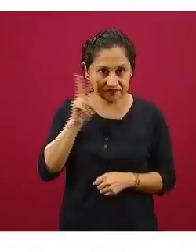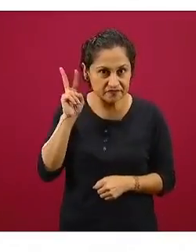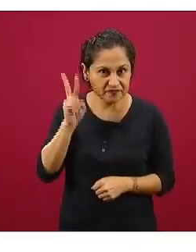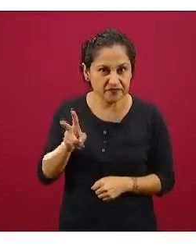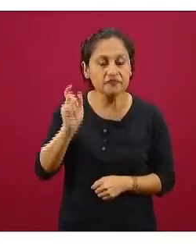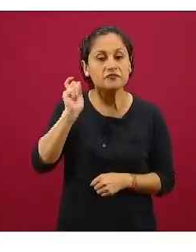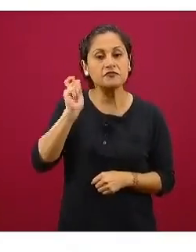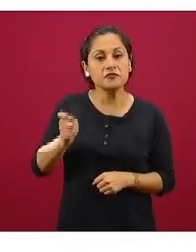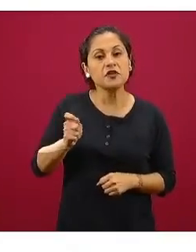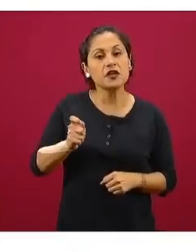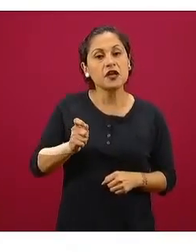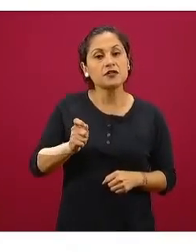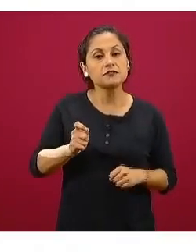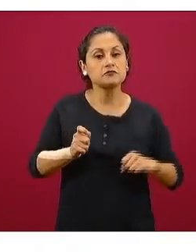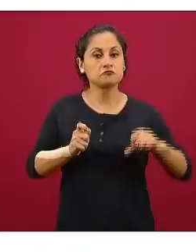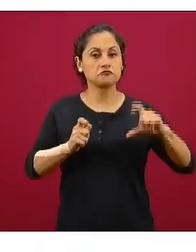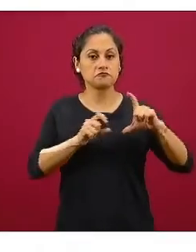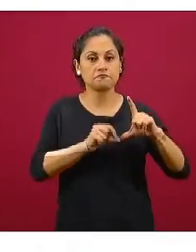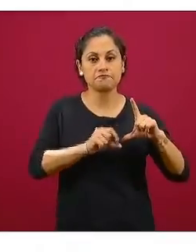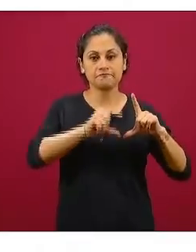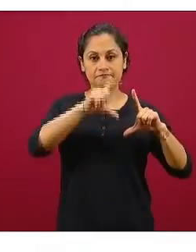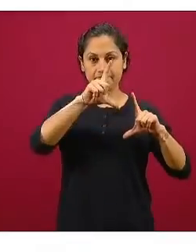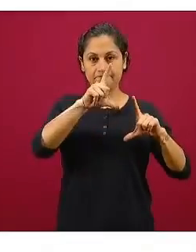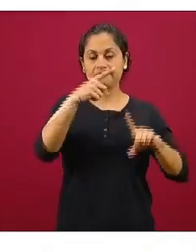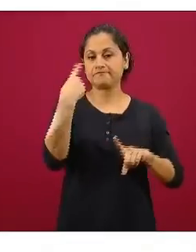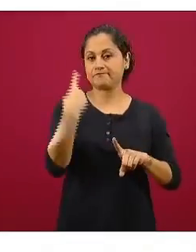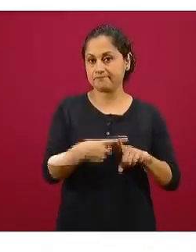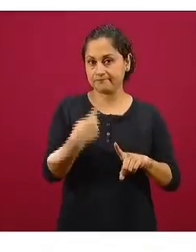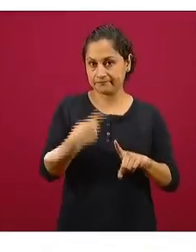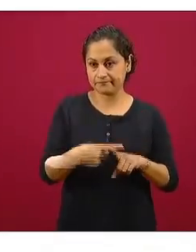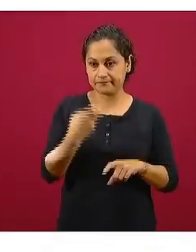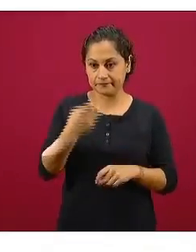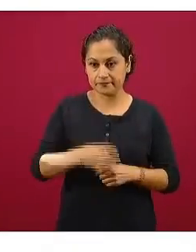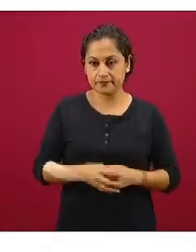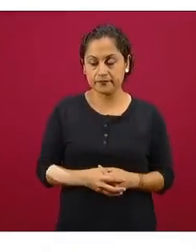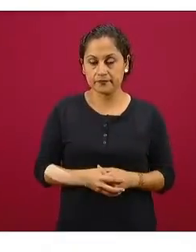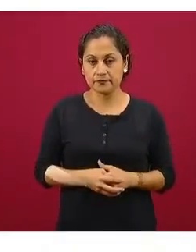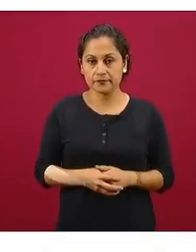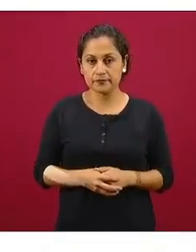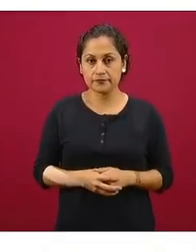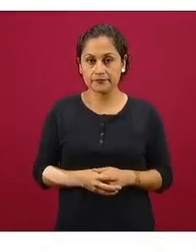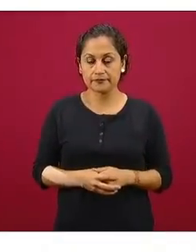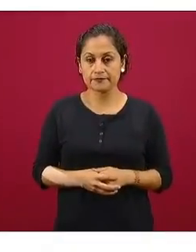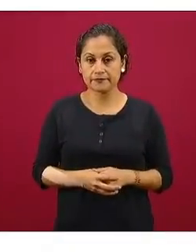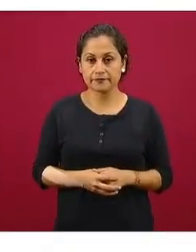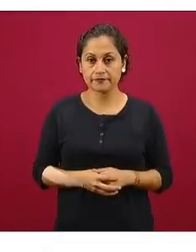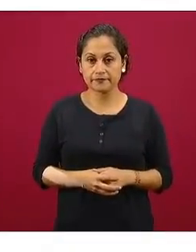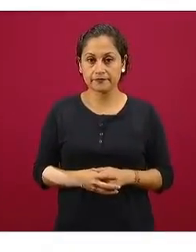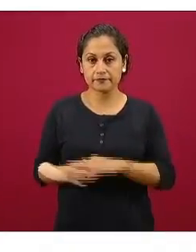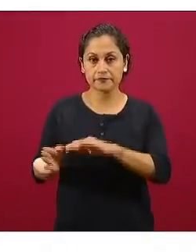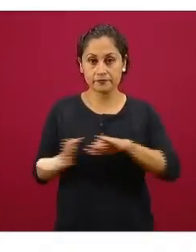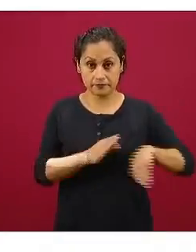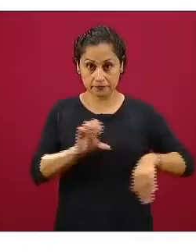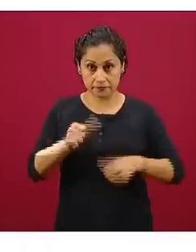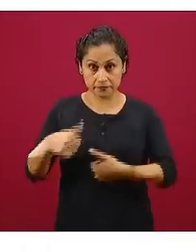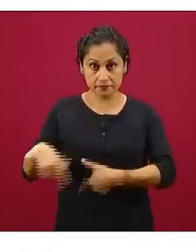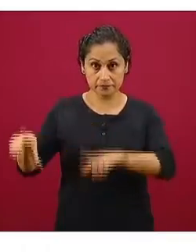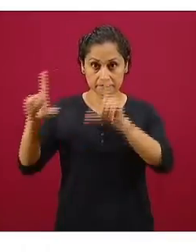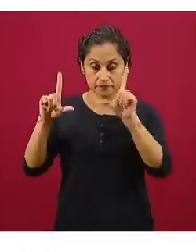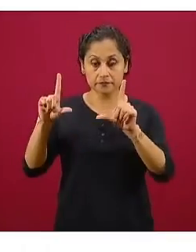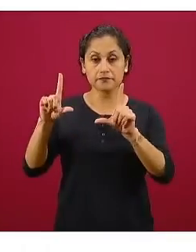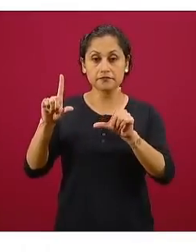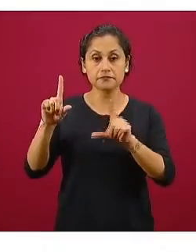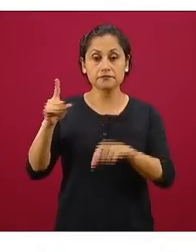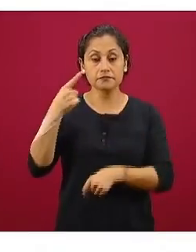en las escalas más altas de carga de enfermedad acumulada. En la siguiente diapositiva nos enfocamos